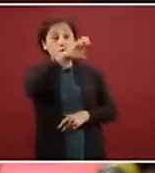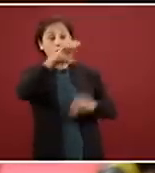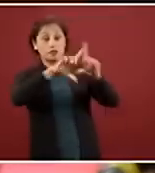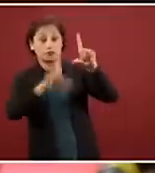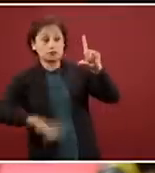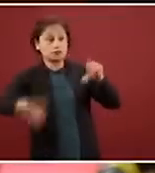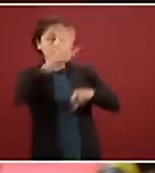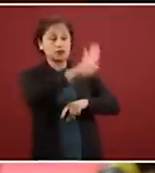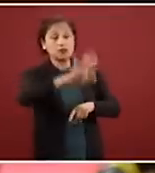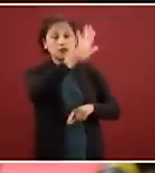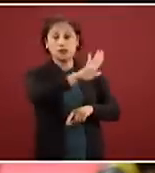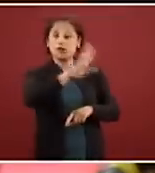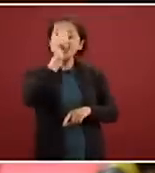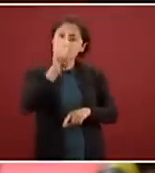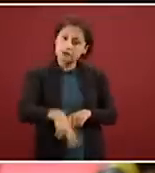saliendo caros